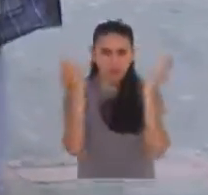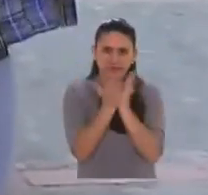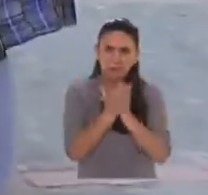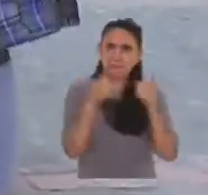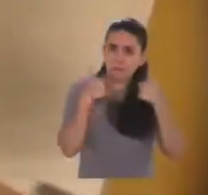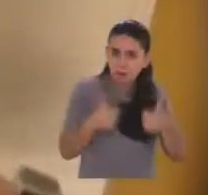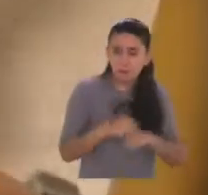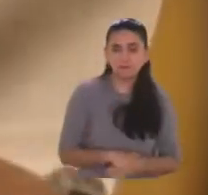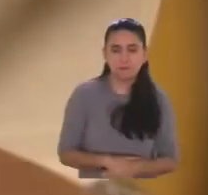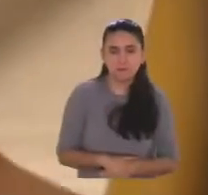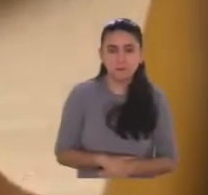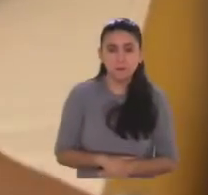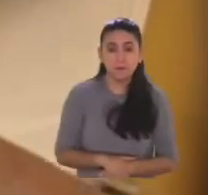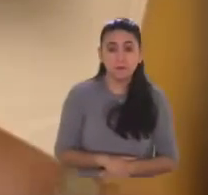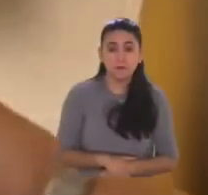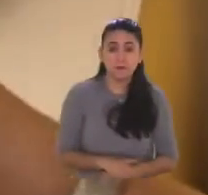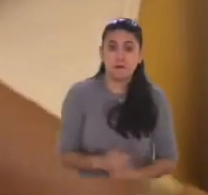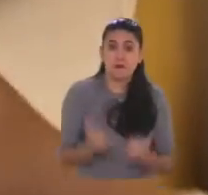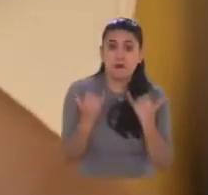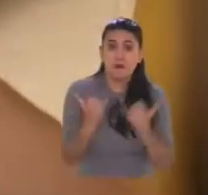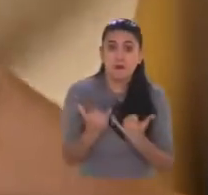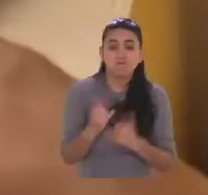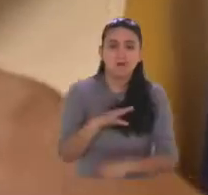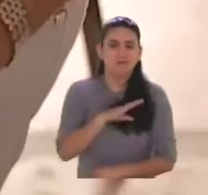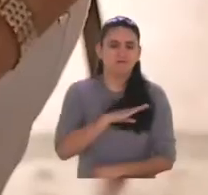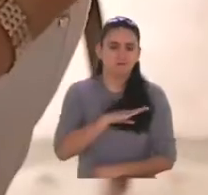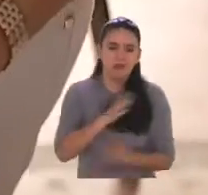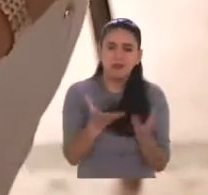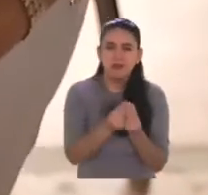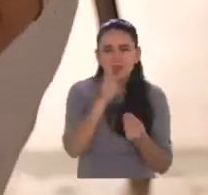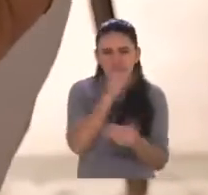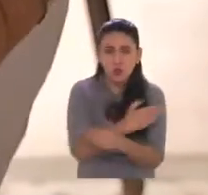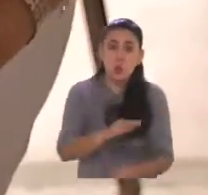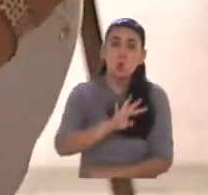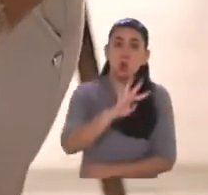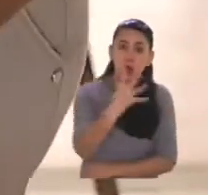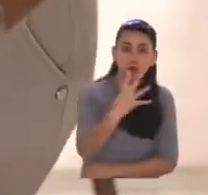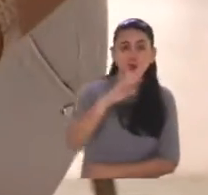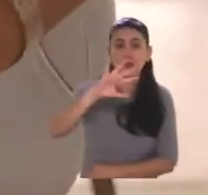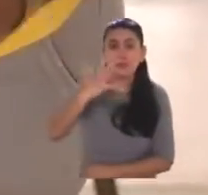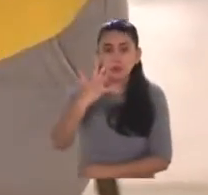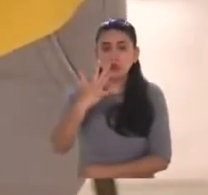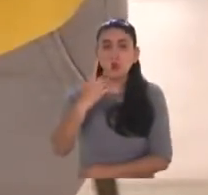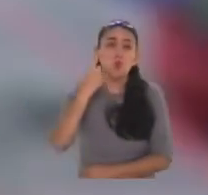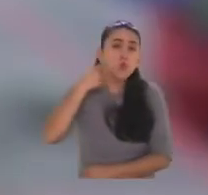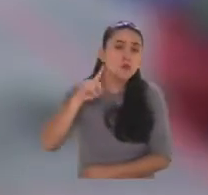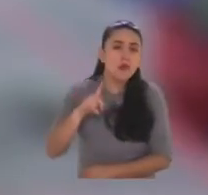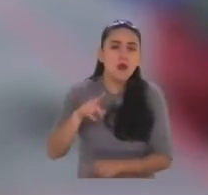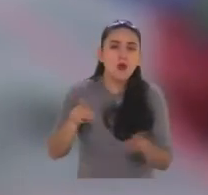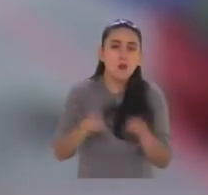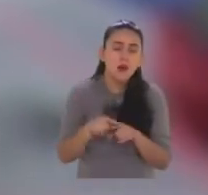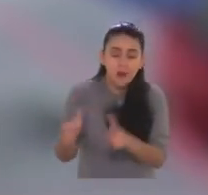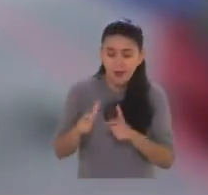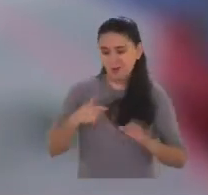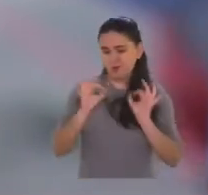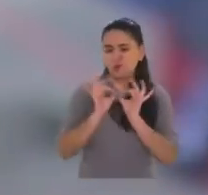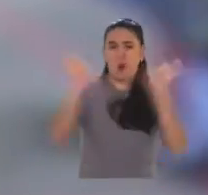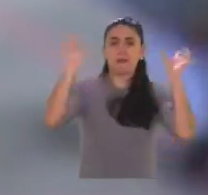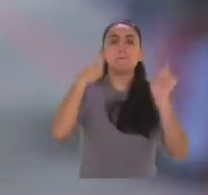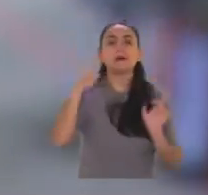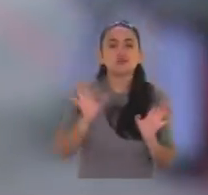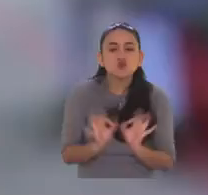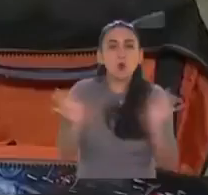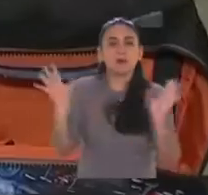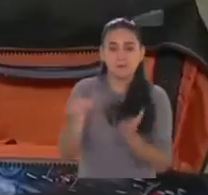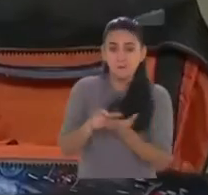más, palabras menos, que a un estudiante de cuarto o quinto le toque el refrigerio es una especie de lotería. Según los padres de